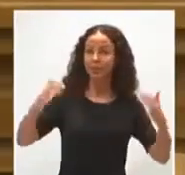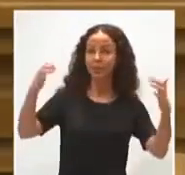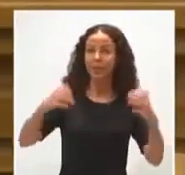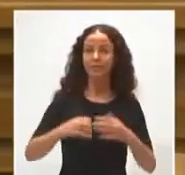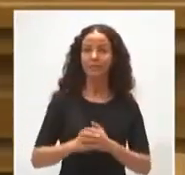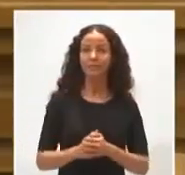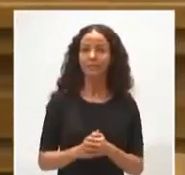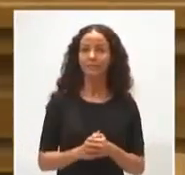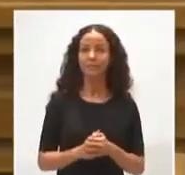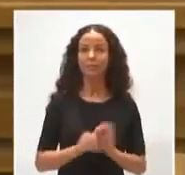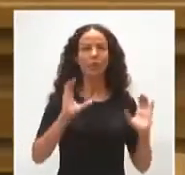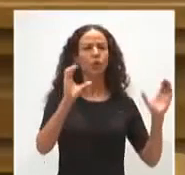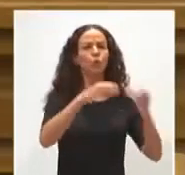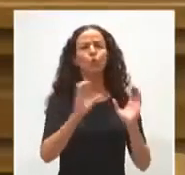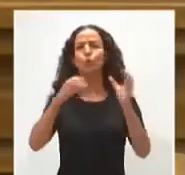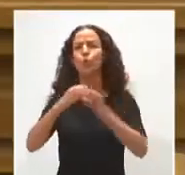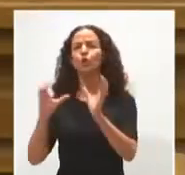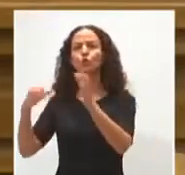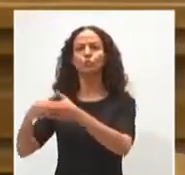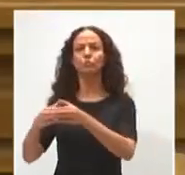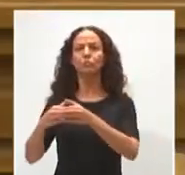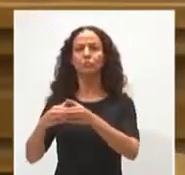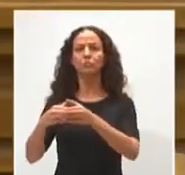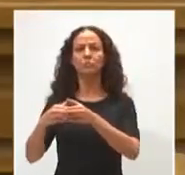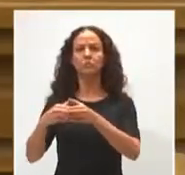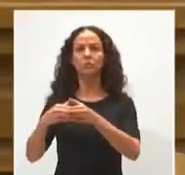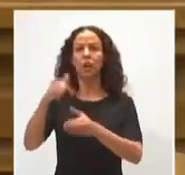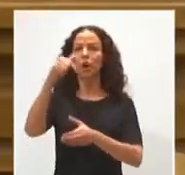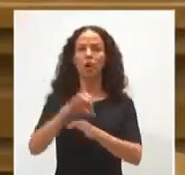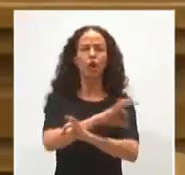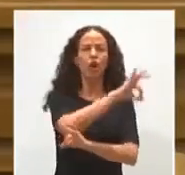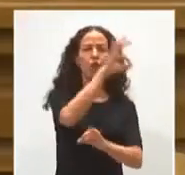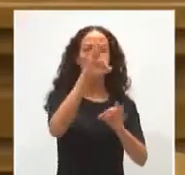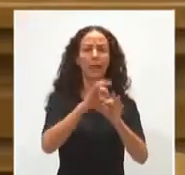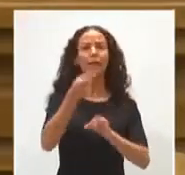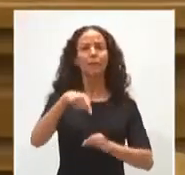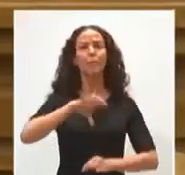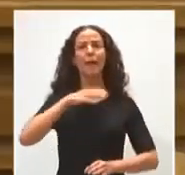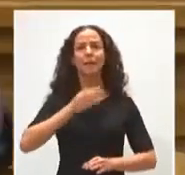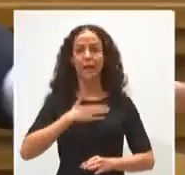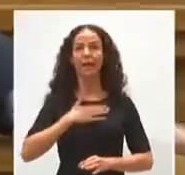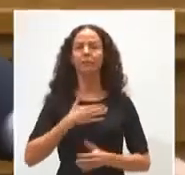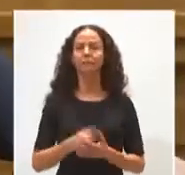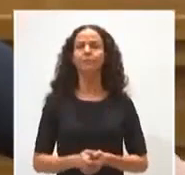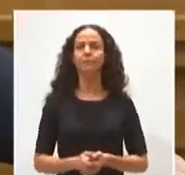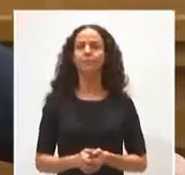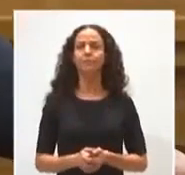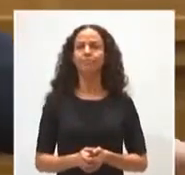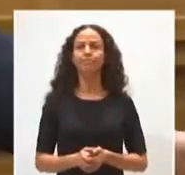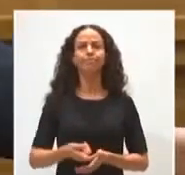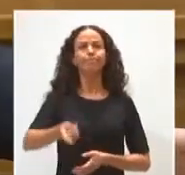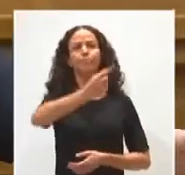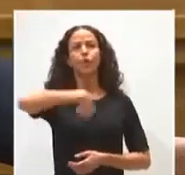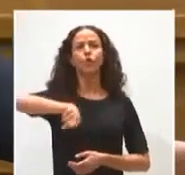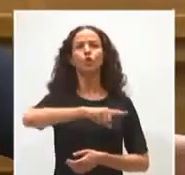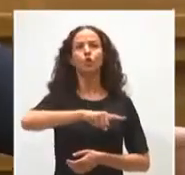grupos parlamentarios que a lo largo del día de hoy de mañana vamos a abordar una